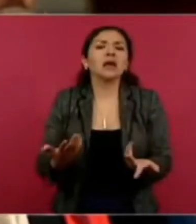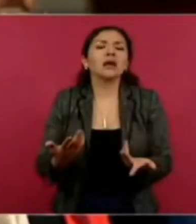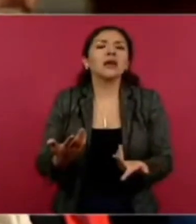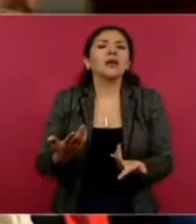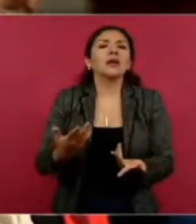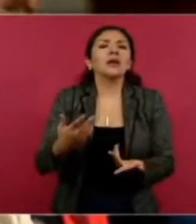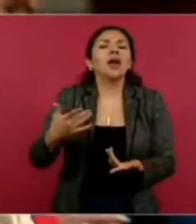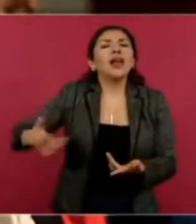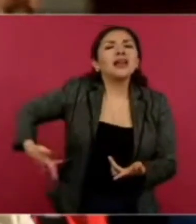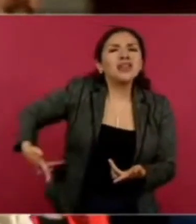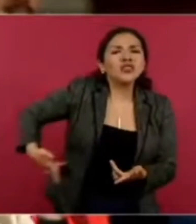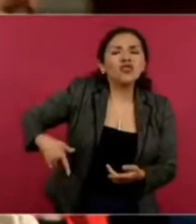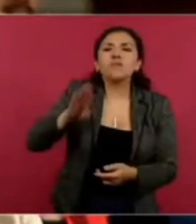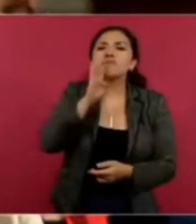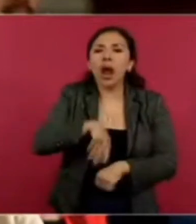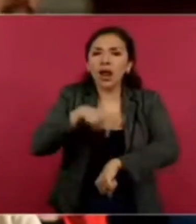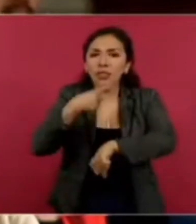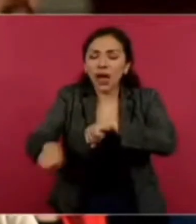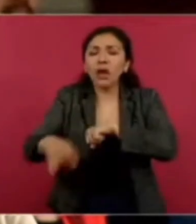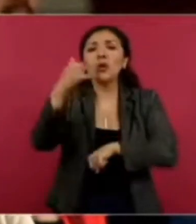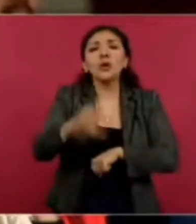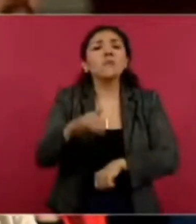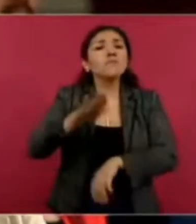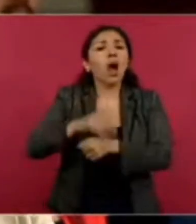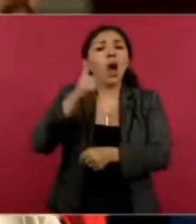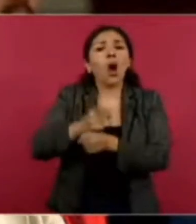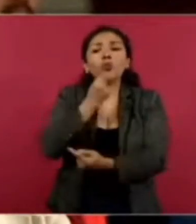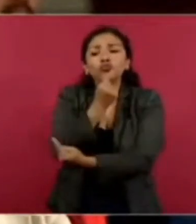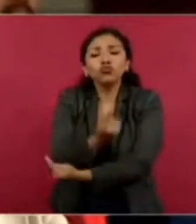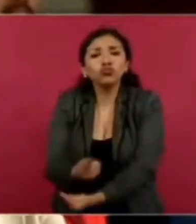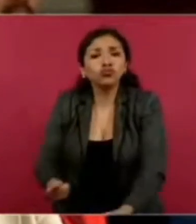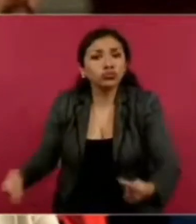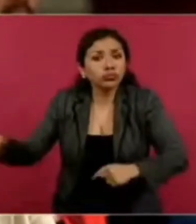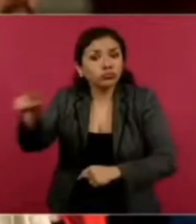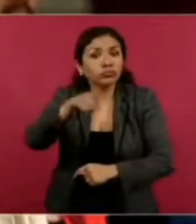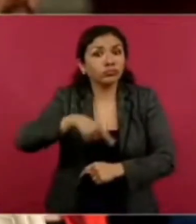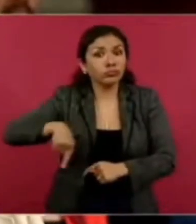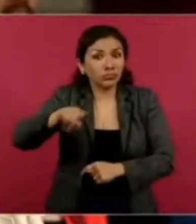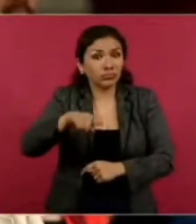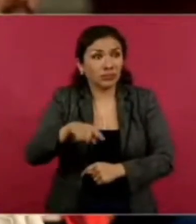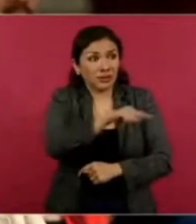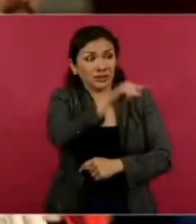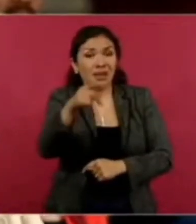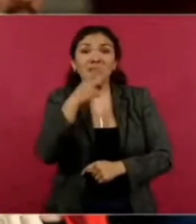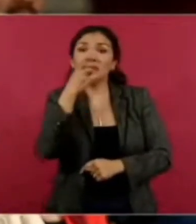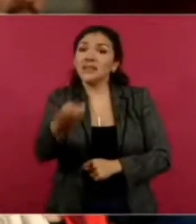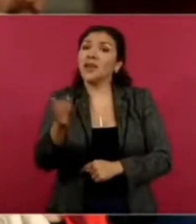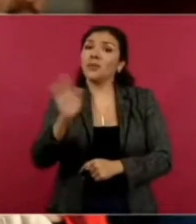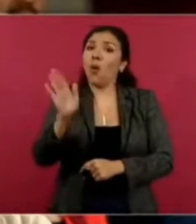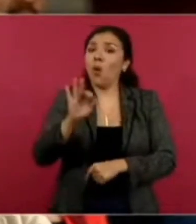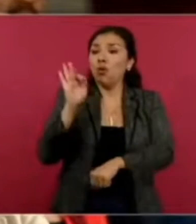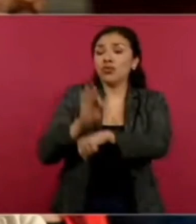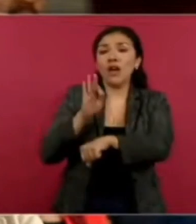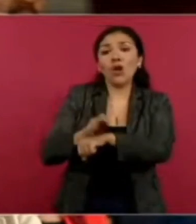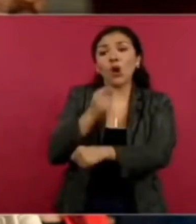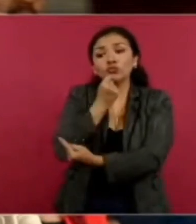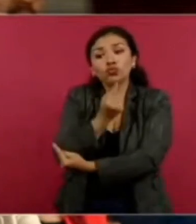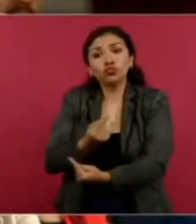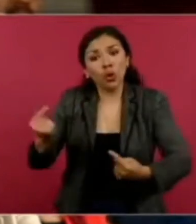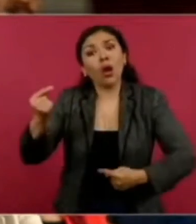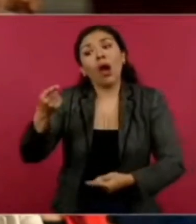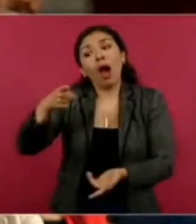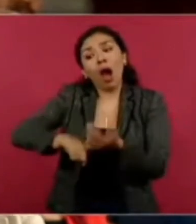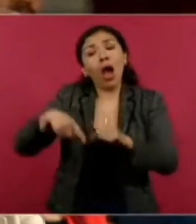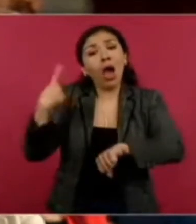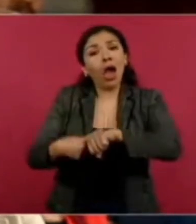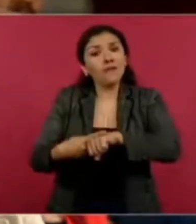afecta particularmente a población infantil. Para todos aquellos que dicen que defienden a los niños y niñas con